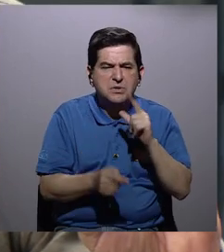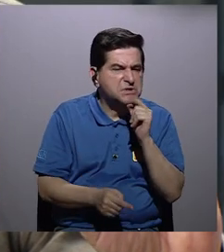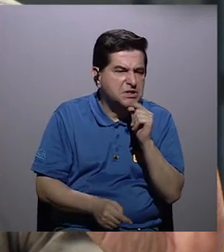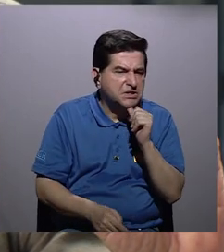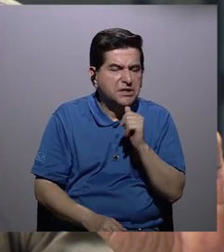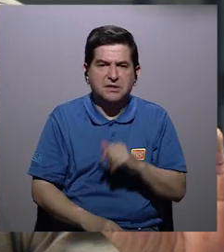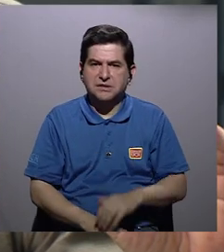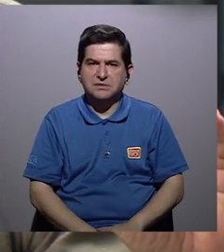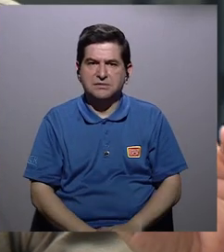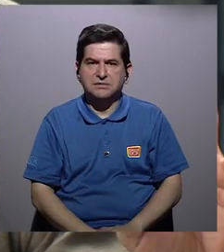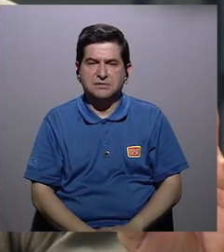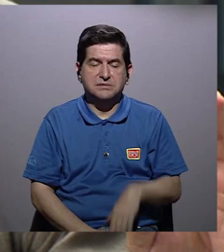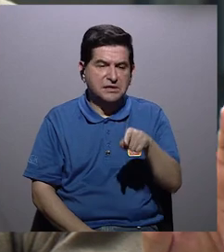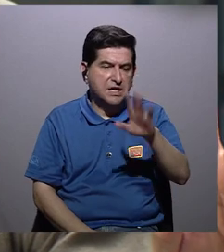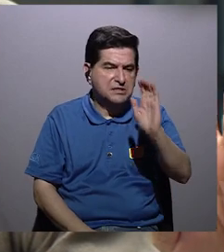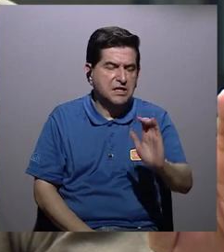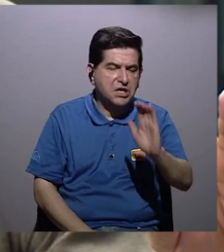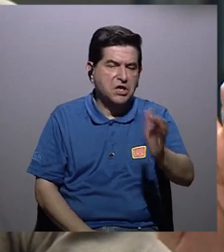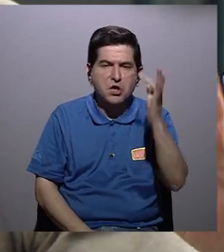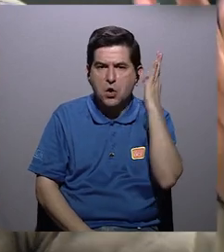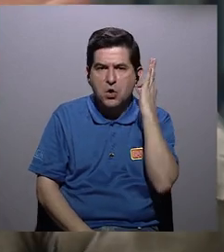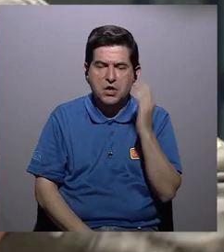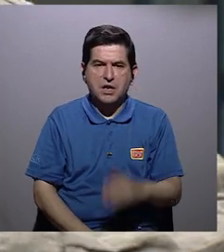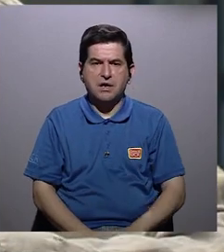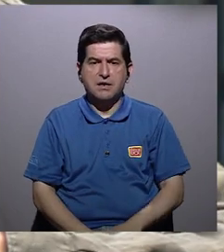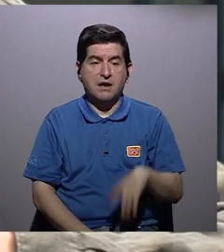que el niño o la niña